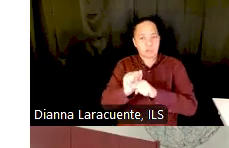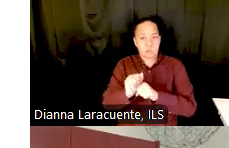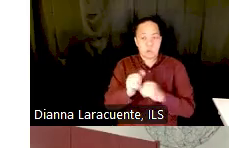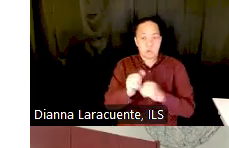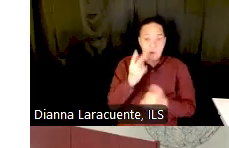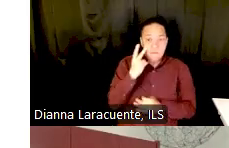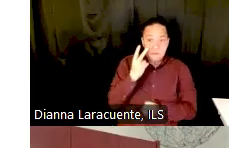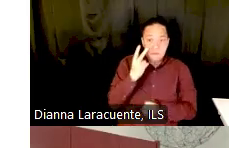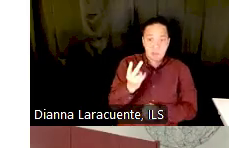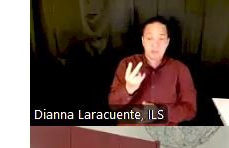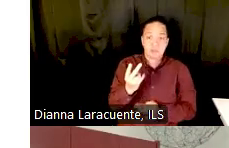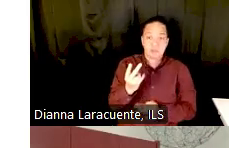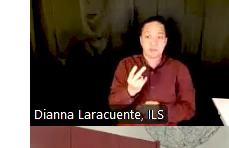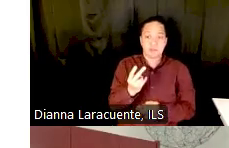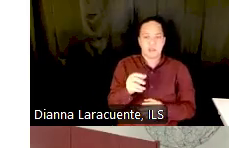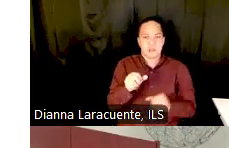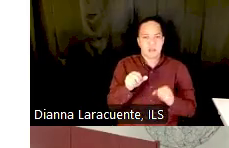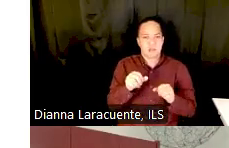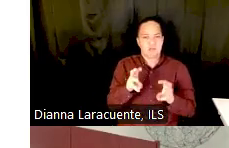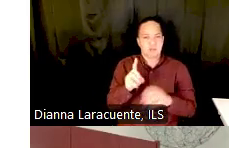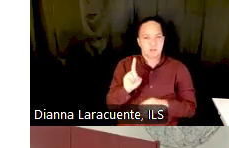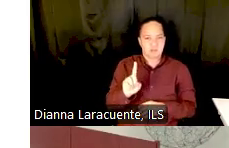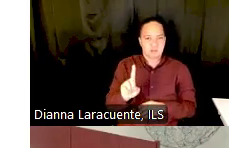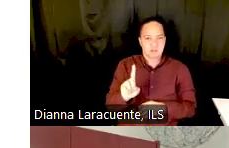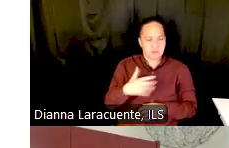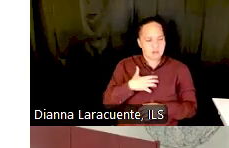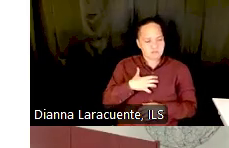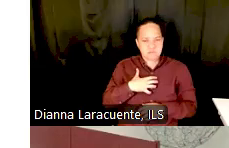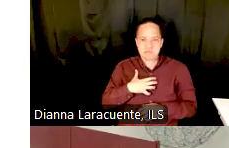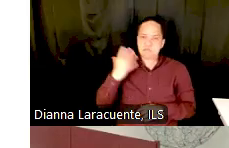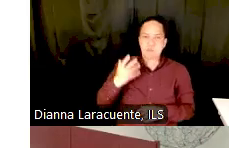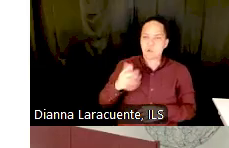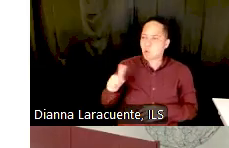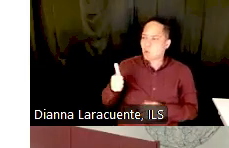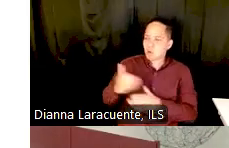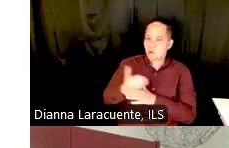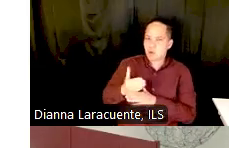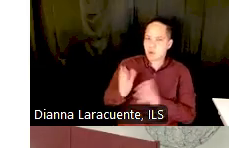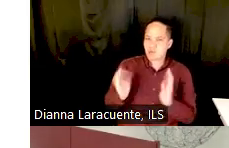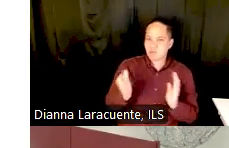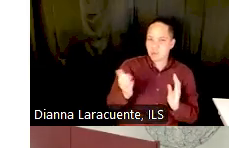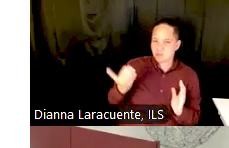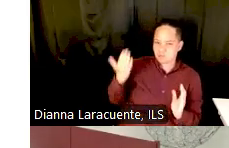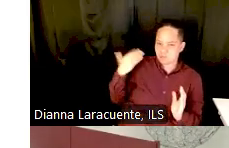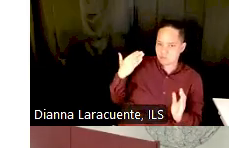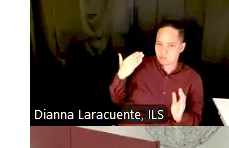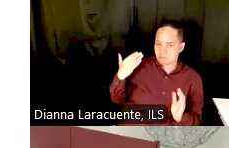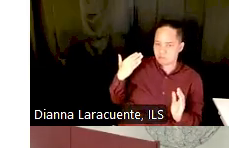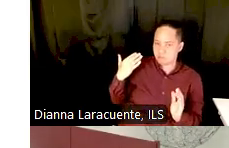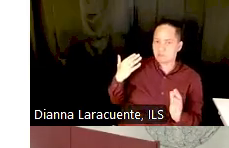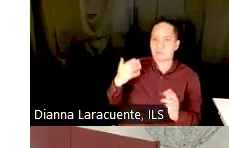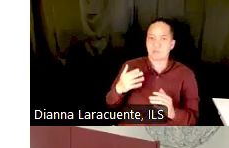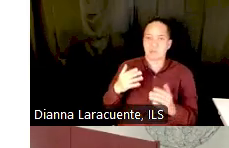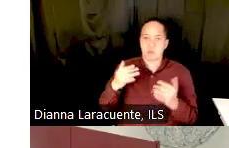vi en la forma de entrar, que estaba más irritable con otros compañeros que otras veces. Hoy le veo